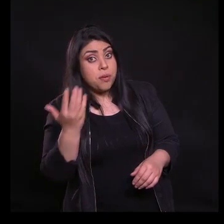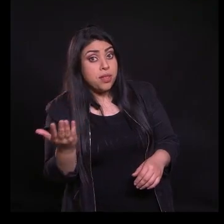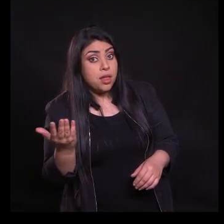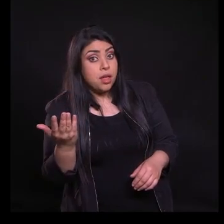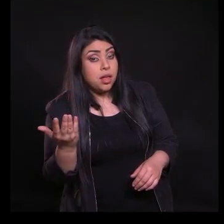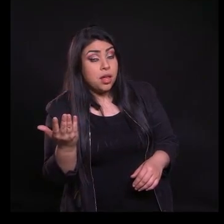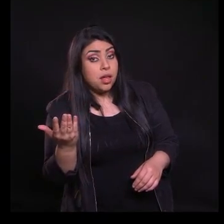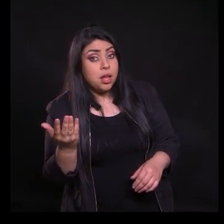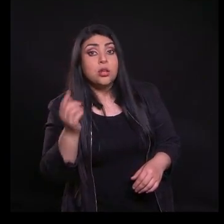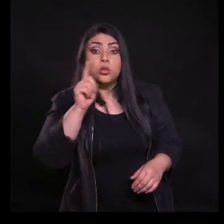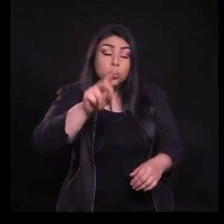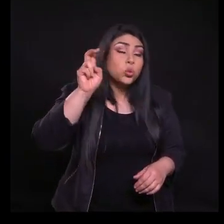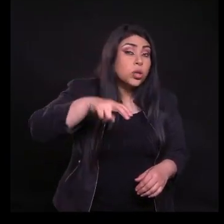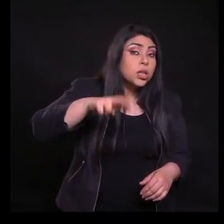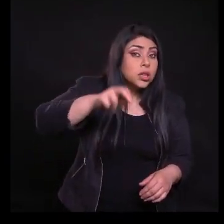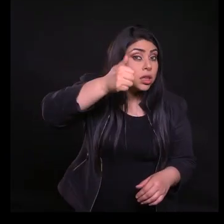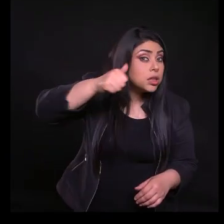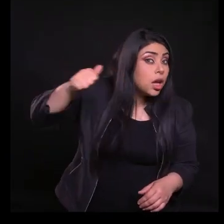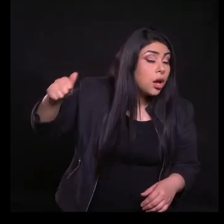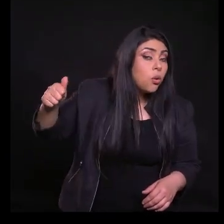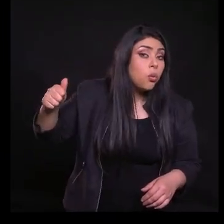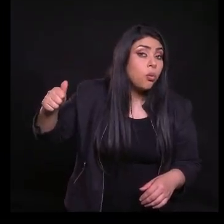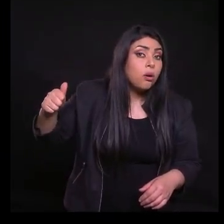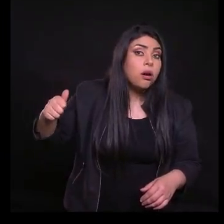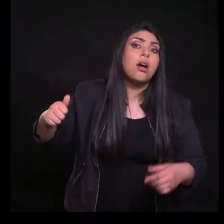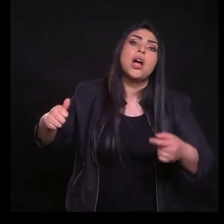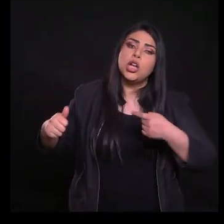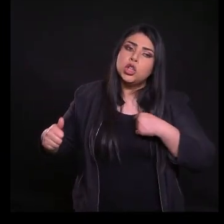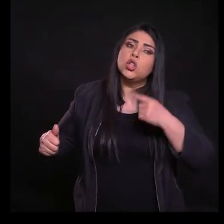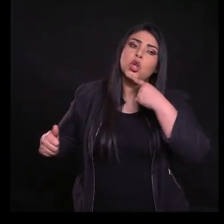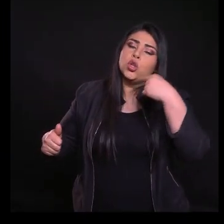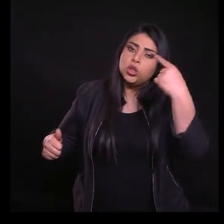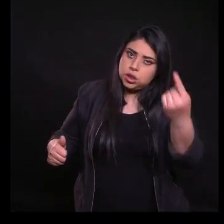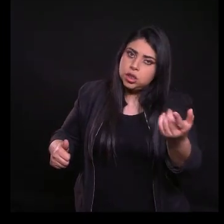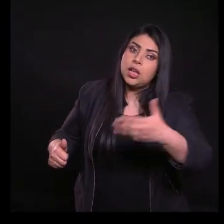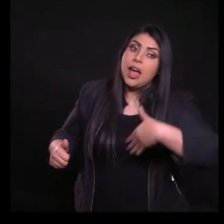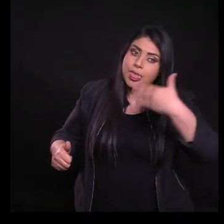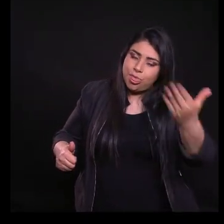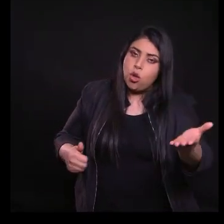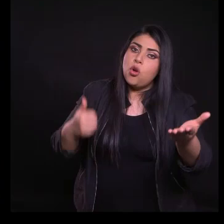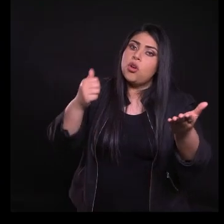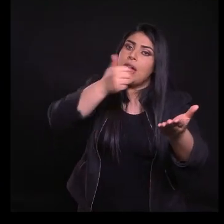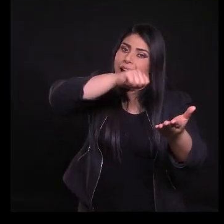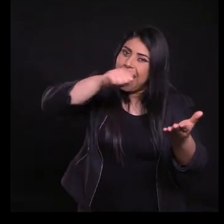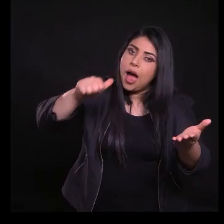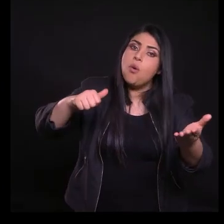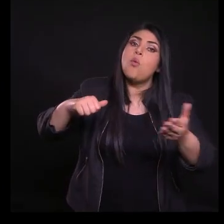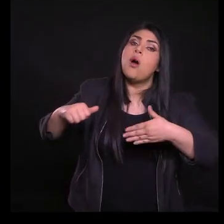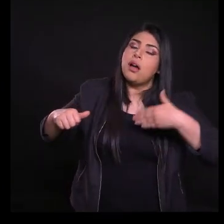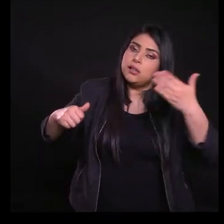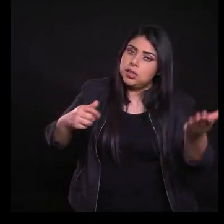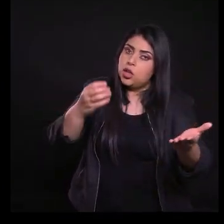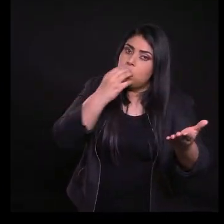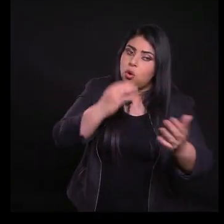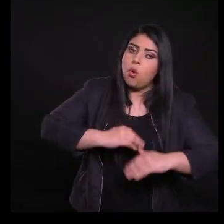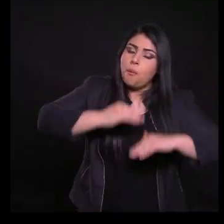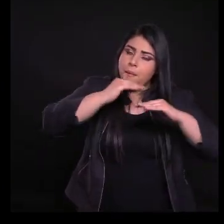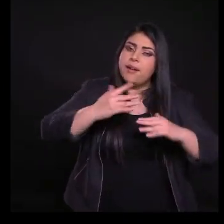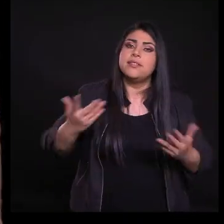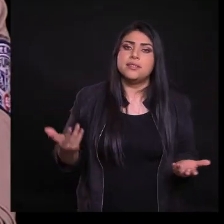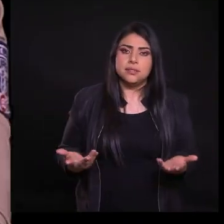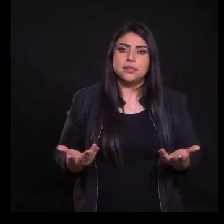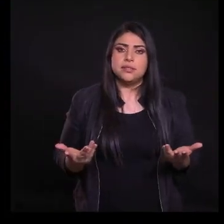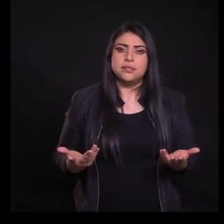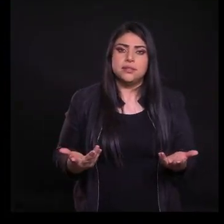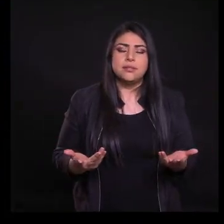dice si tú vienes a mí no tendrás hambre si tú crees en mí no tendrás sed necesidades básicas eso me